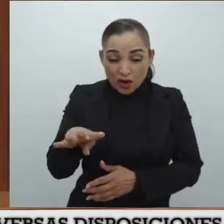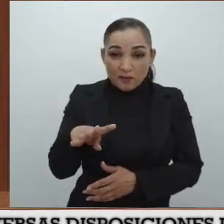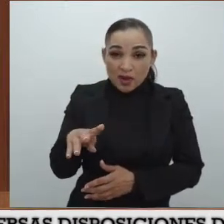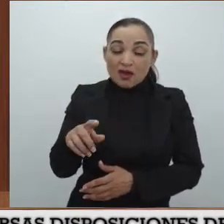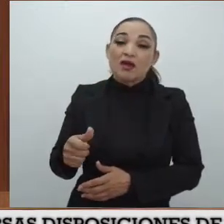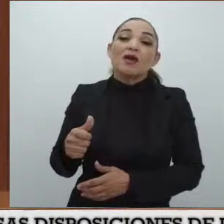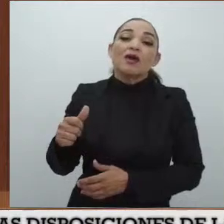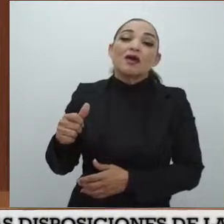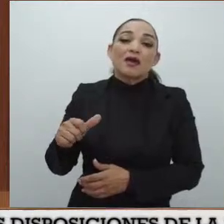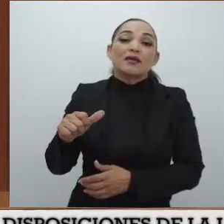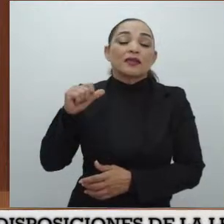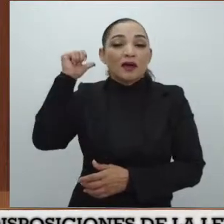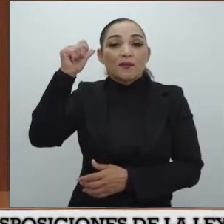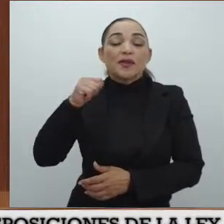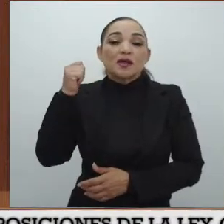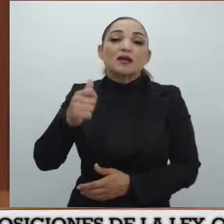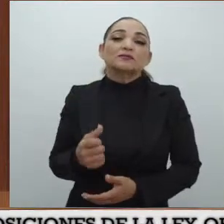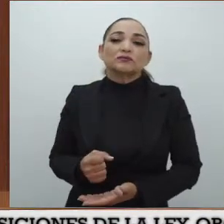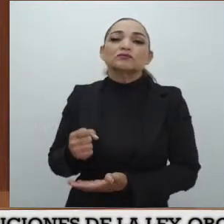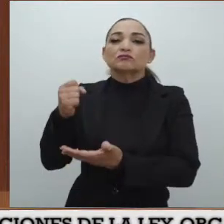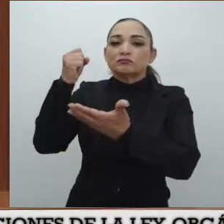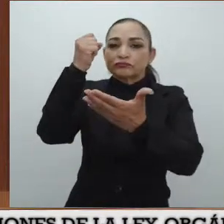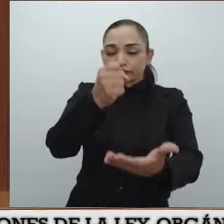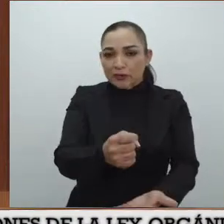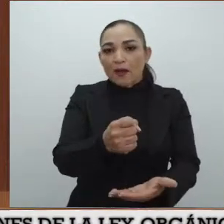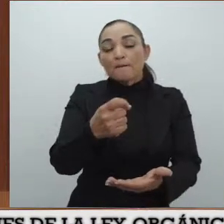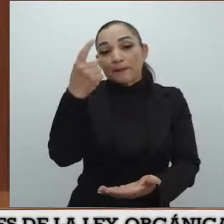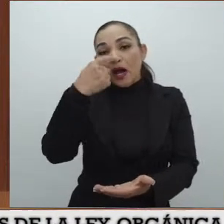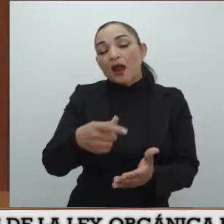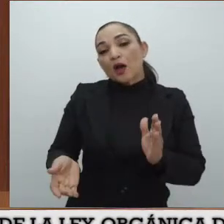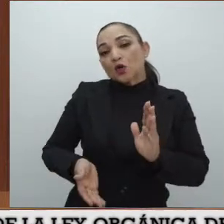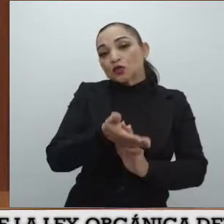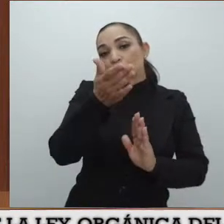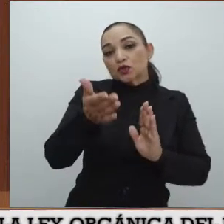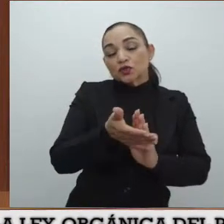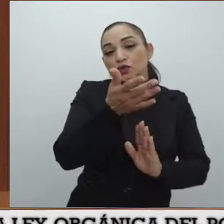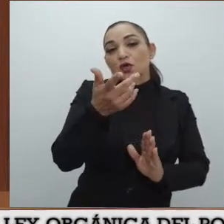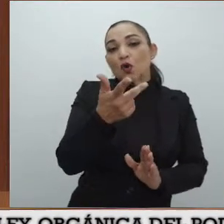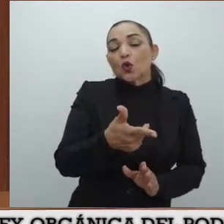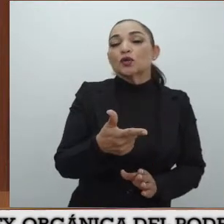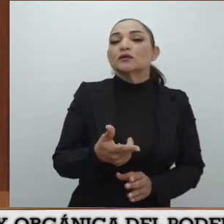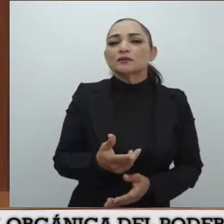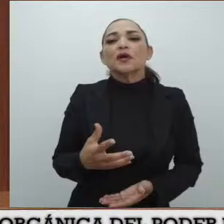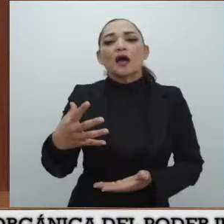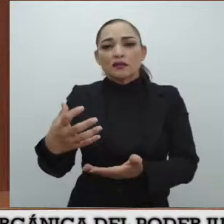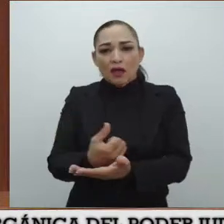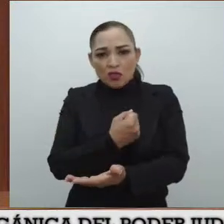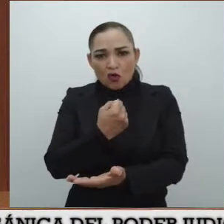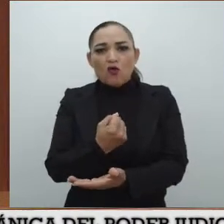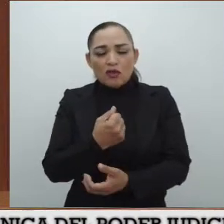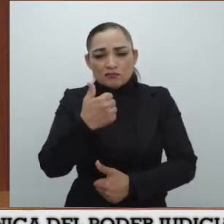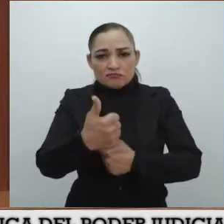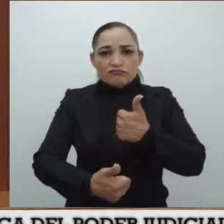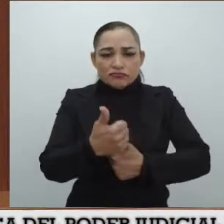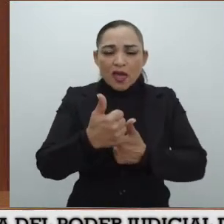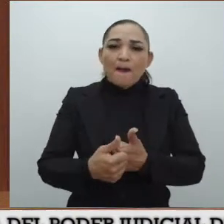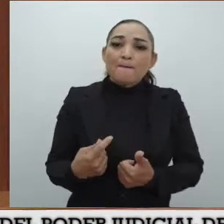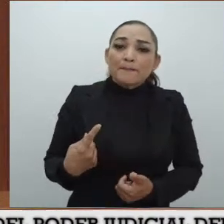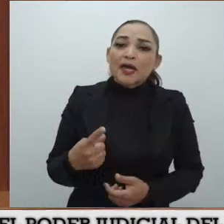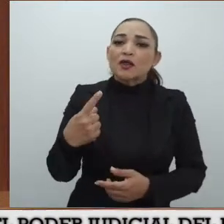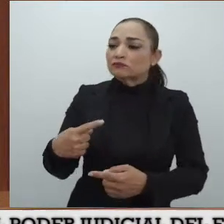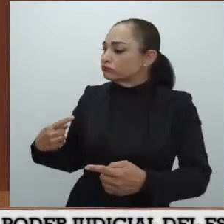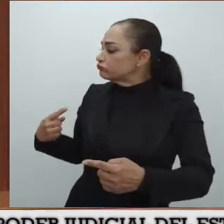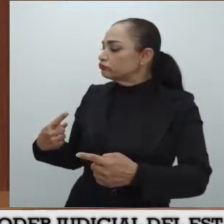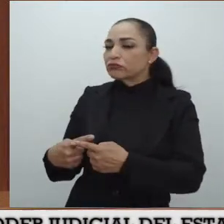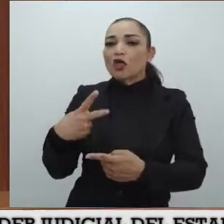etapa del Centro de Justicia Penal de Guasave. La obra se licitó y hubo un ganador del fallo, sin embargo, casi 2 años ni siquiera se